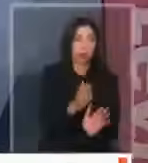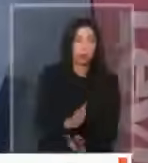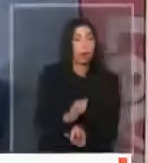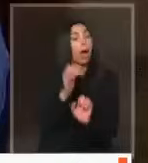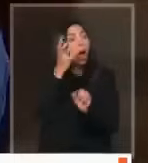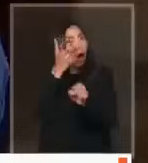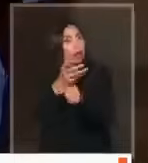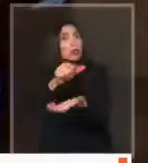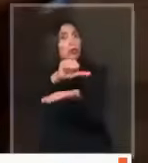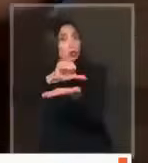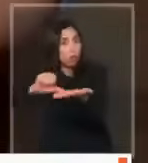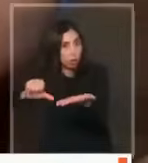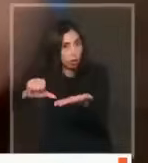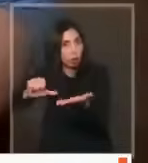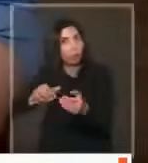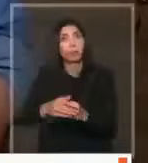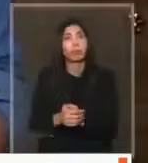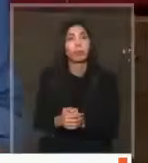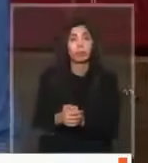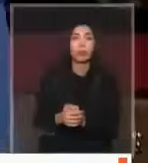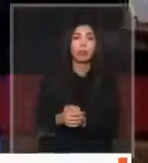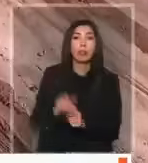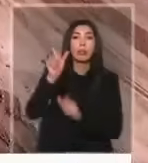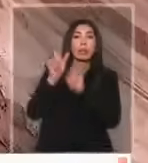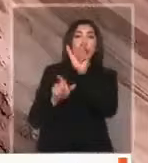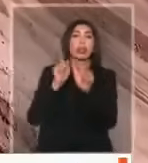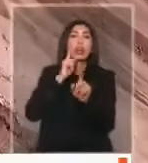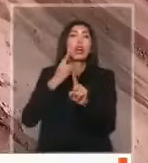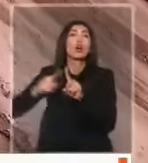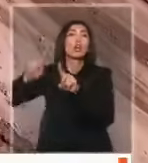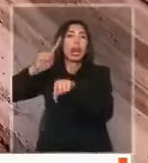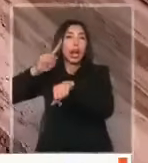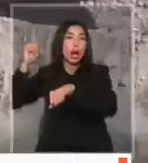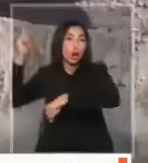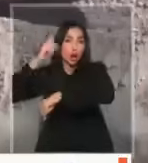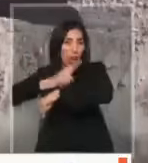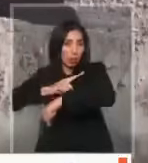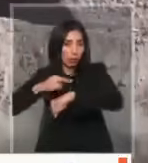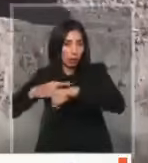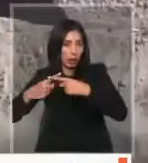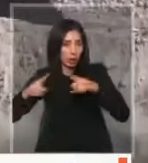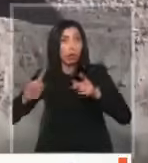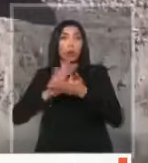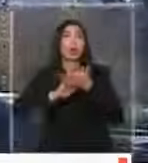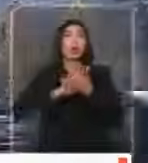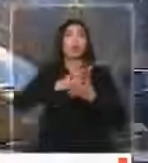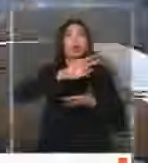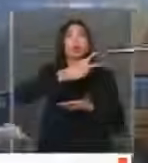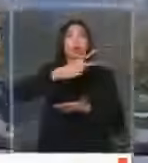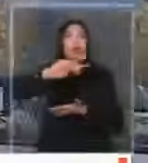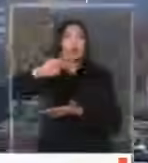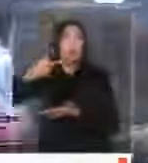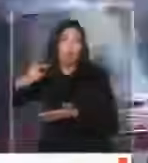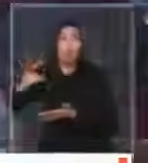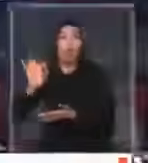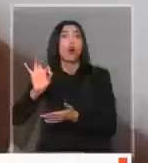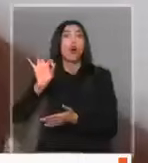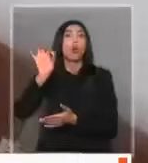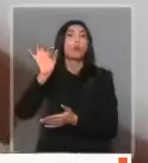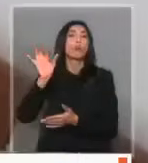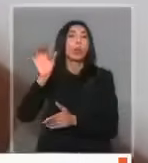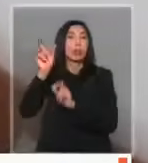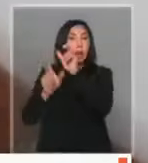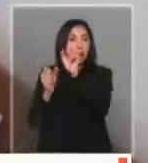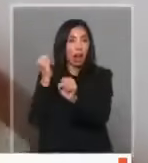no tienen una jornada ordinaria como la mayoría de los trabajadores, es el caso de los que hacen turno o de las trabajadoras de casa particular, la